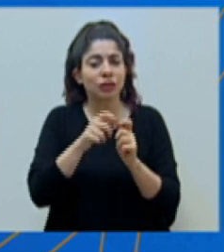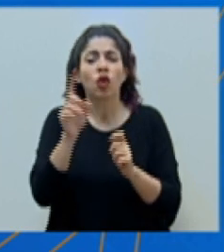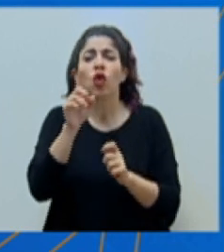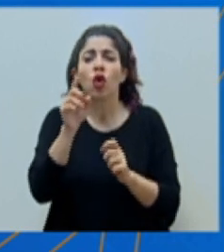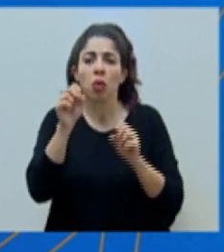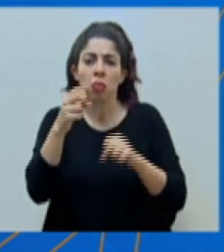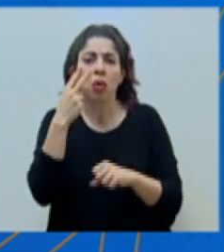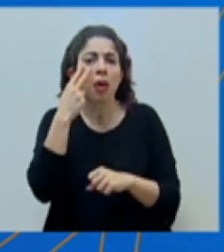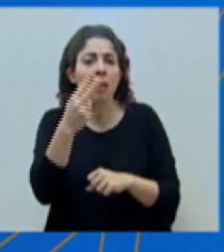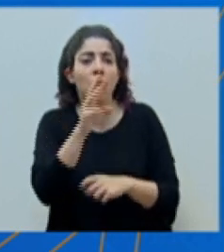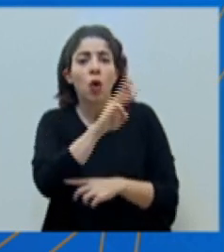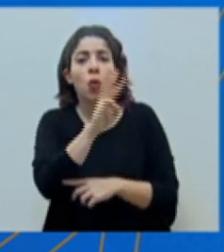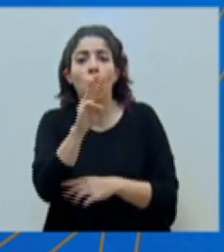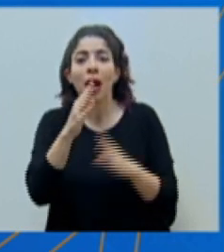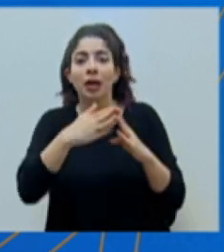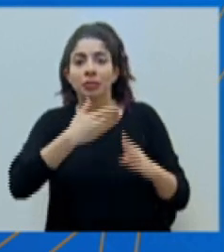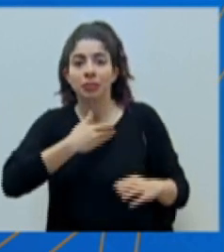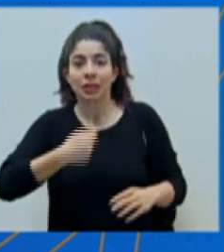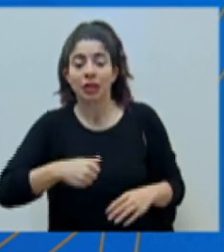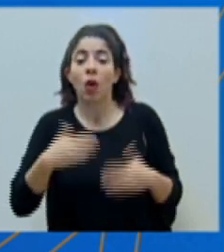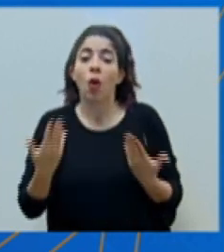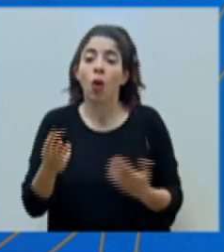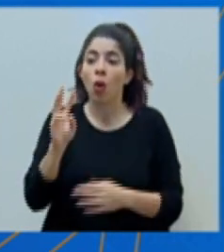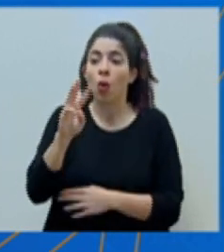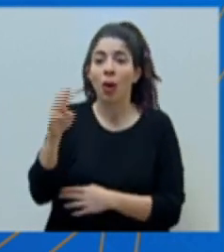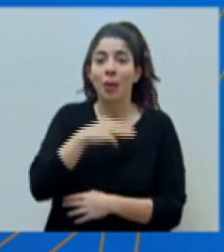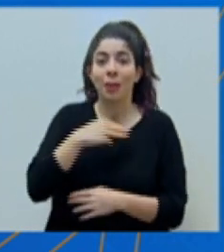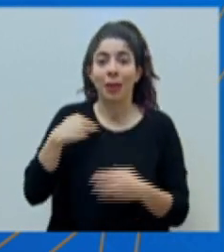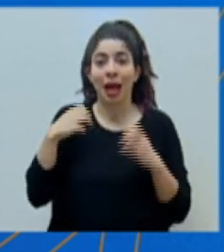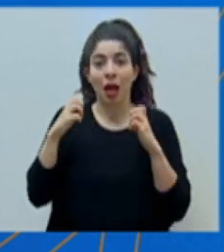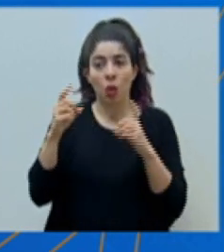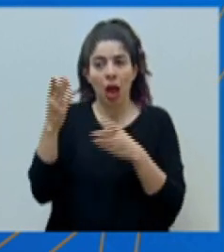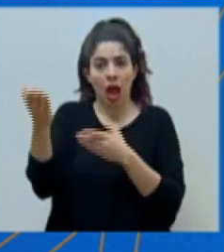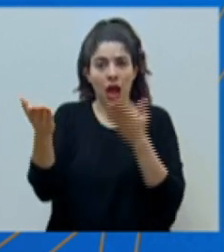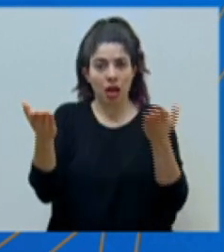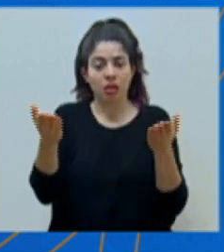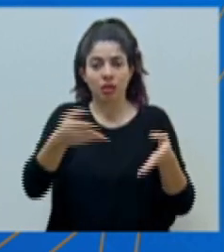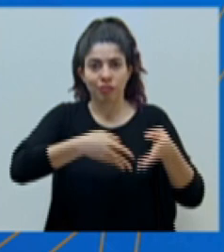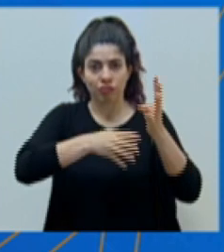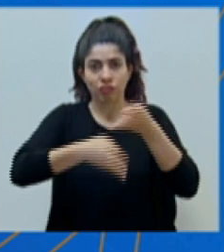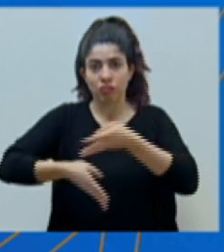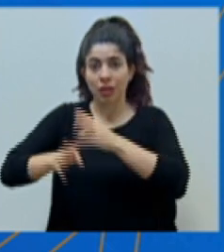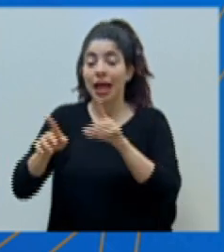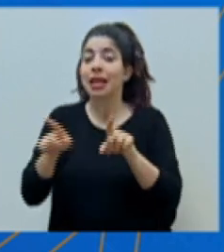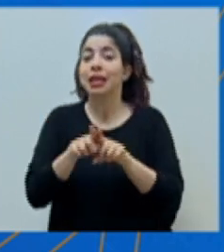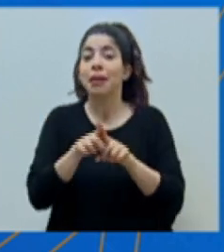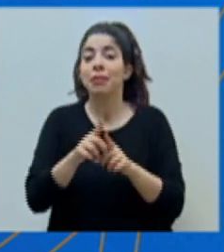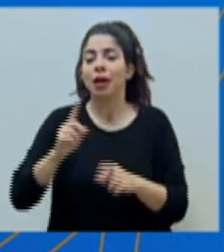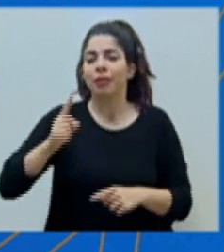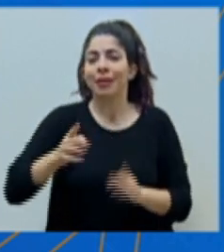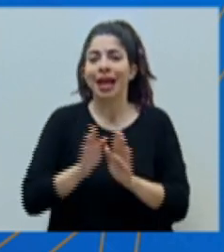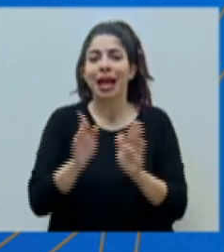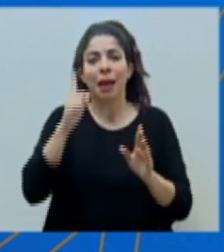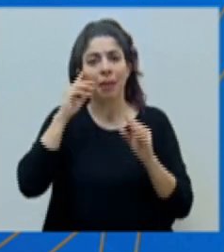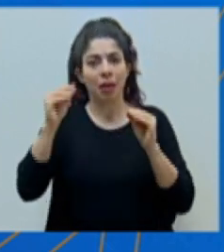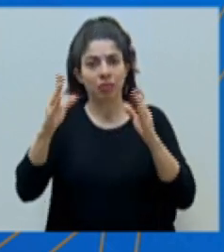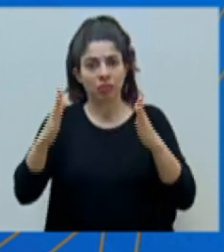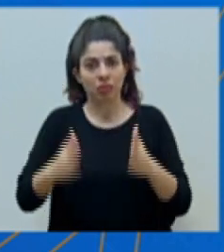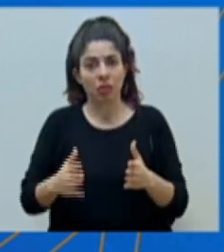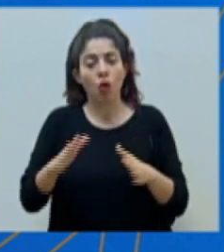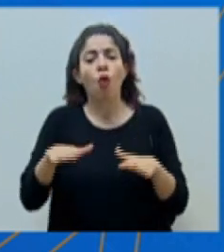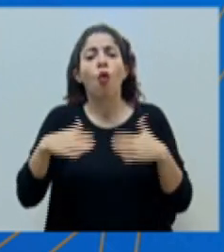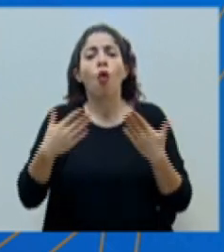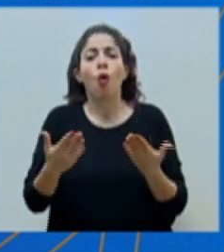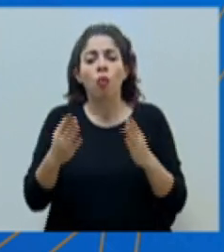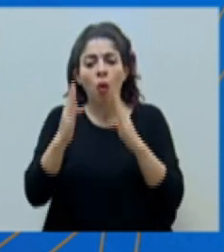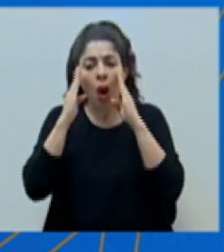de Presidencia y del Ministerio de Educación Pública. También las disposiciones generales pedagógicas para atender el servicio educativo